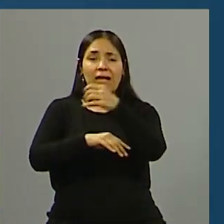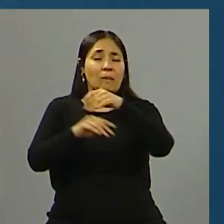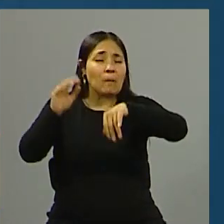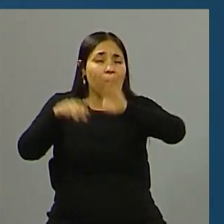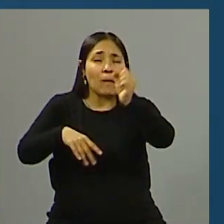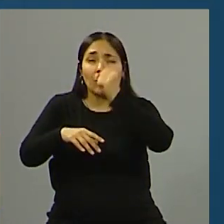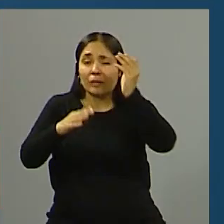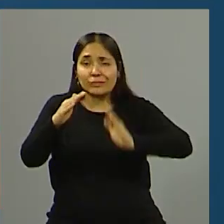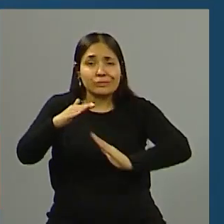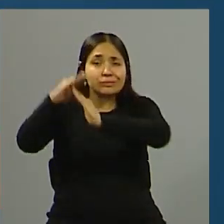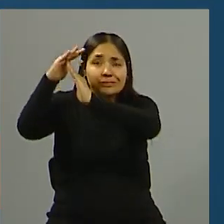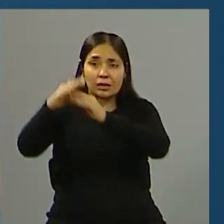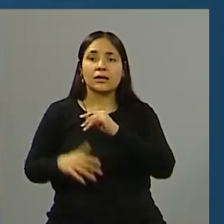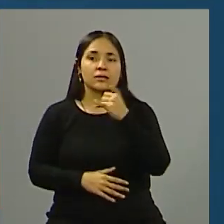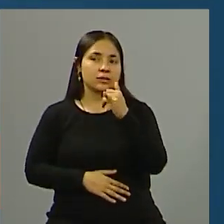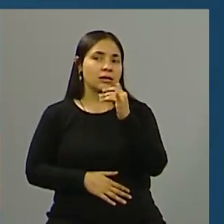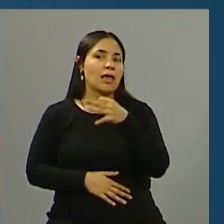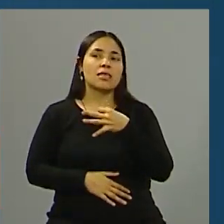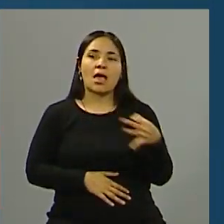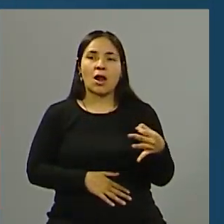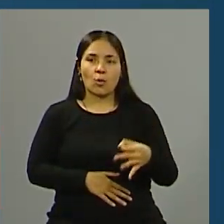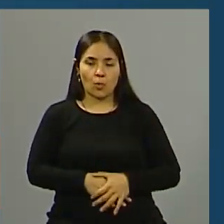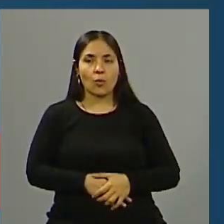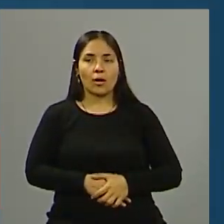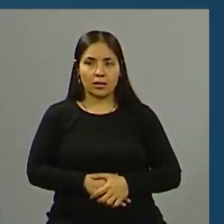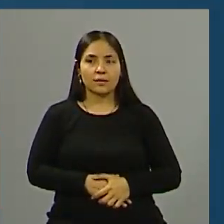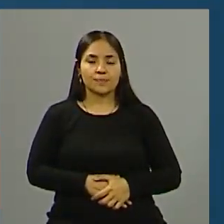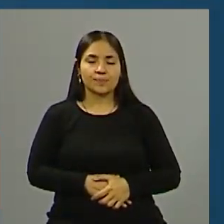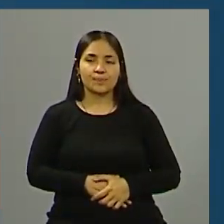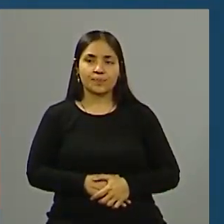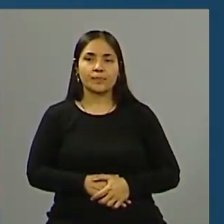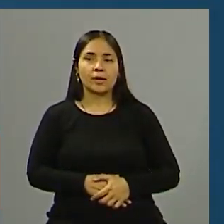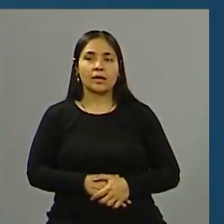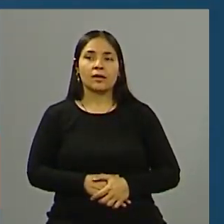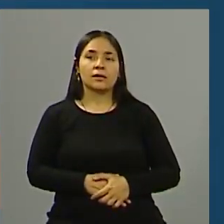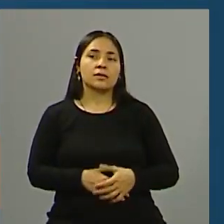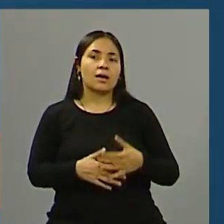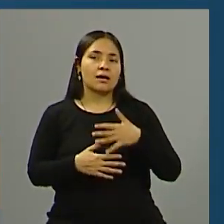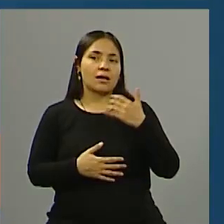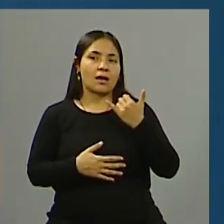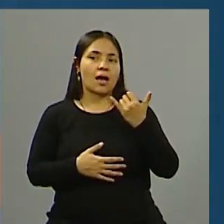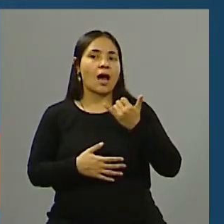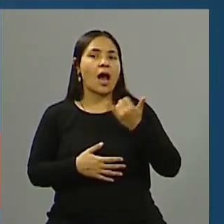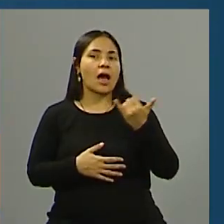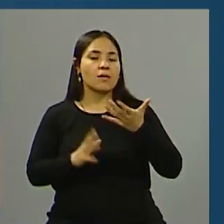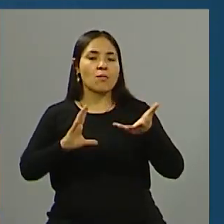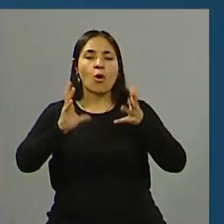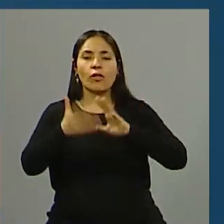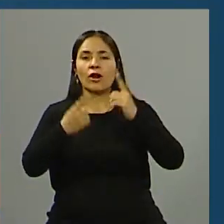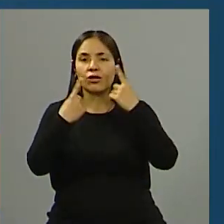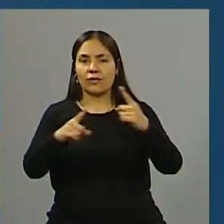darle. Sí, sí, claramente, digo. A ver, podemos ver diferentes modelos, pero el